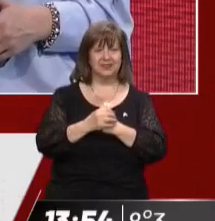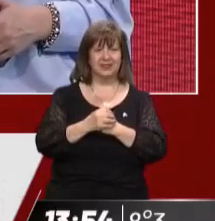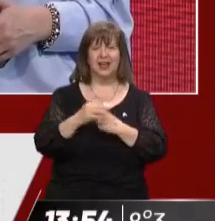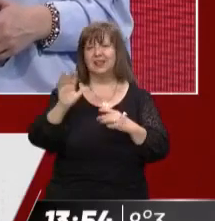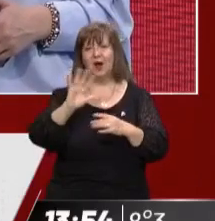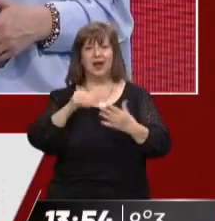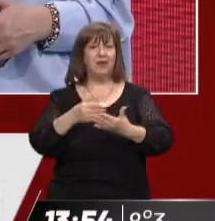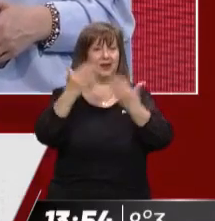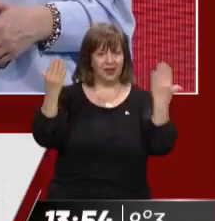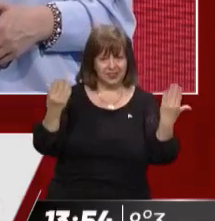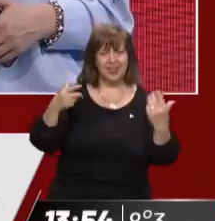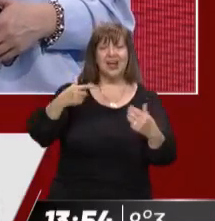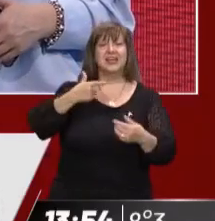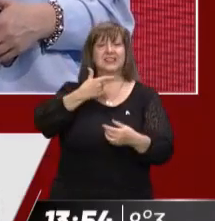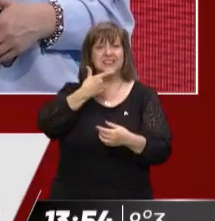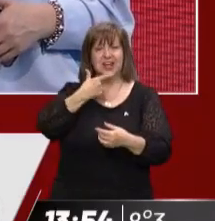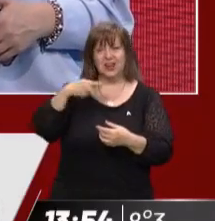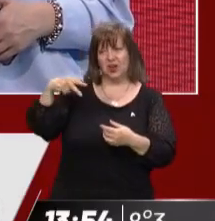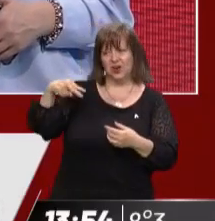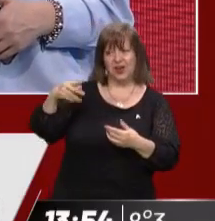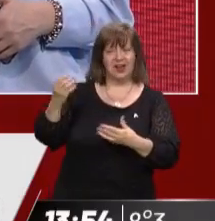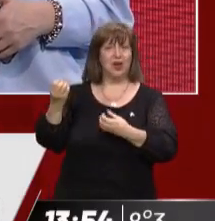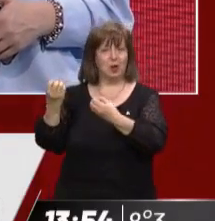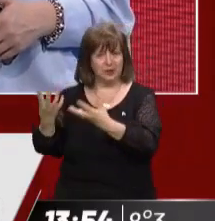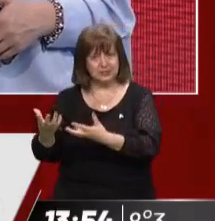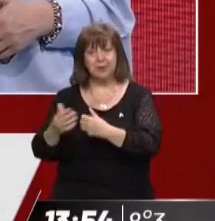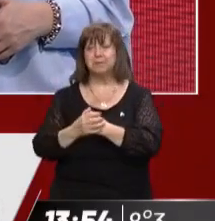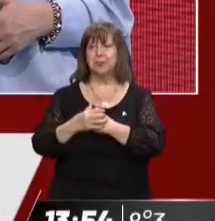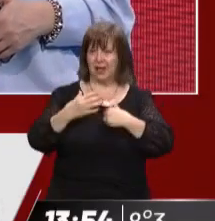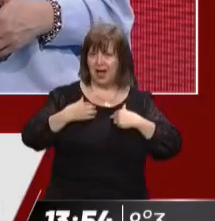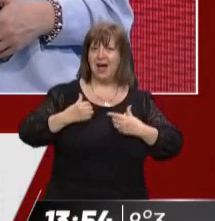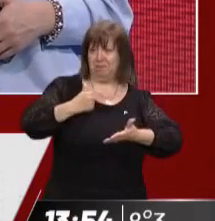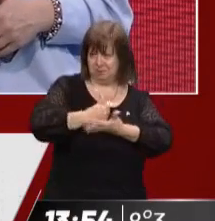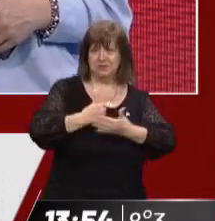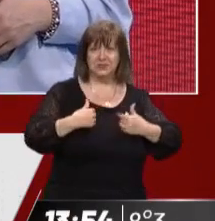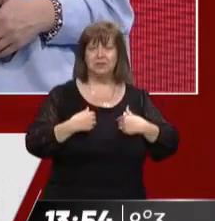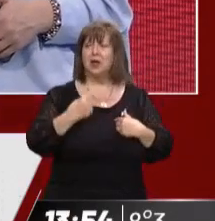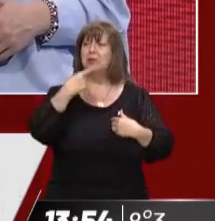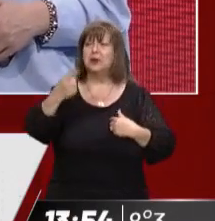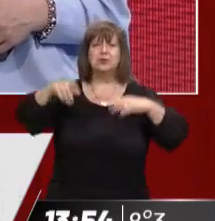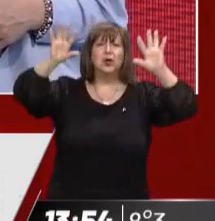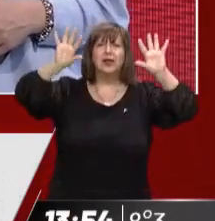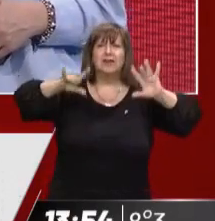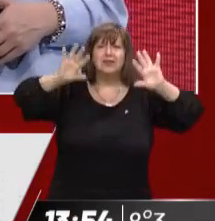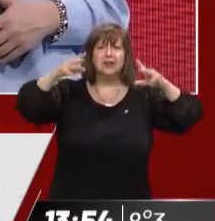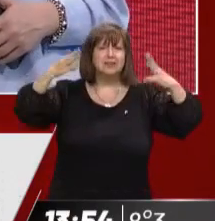Buenos días, Noelia, buenos días, Sergio, ¿cómo están? Muy acá bien. Estamos nuevamente. ¿Paró de nevar o no?